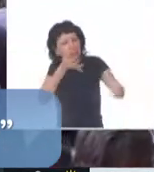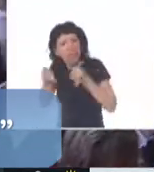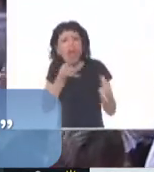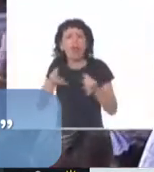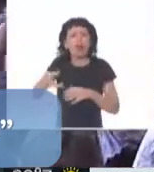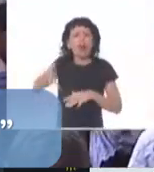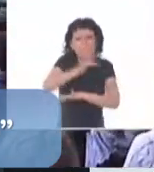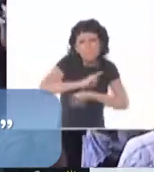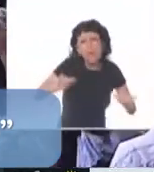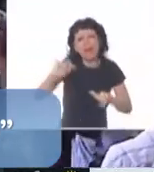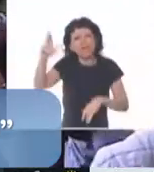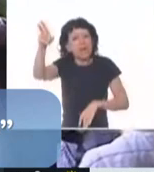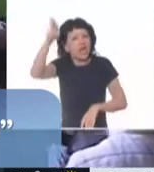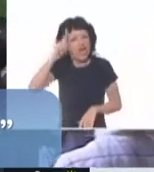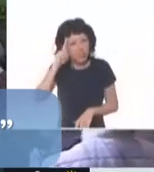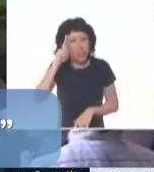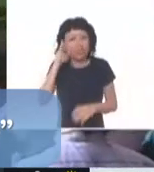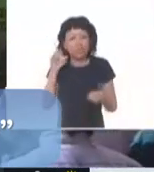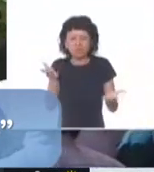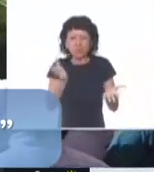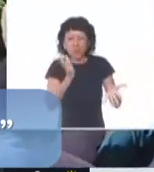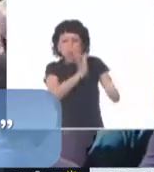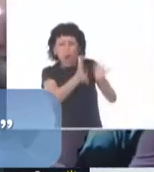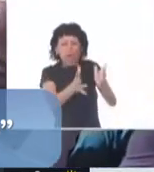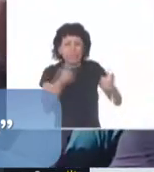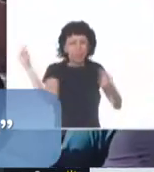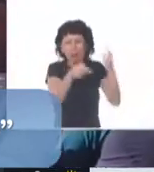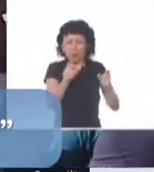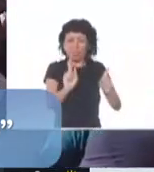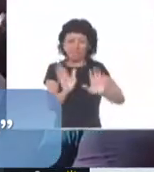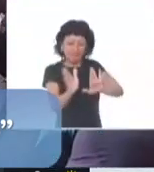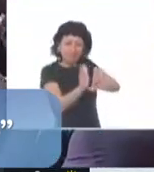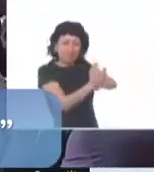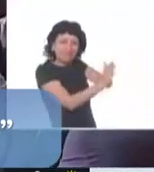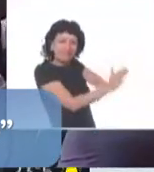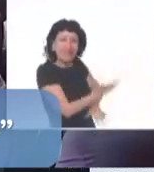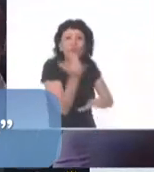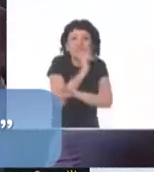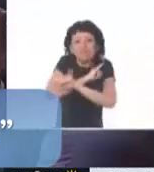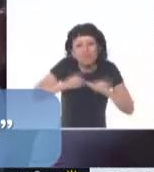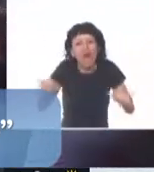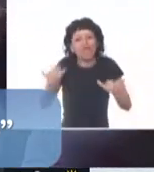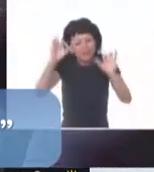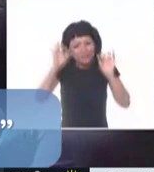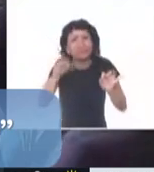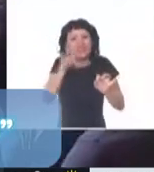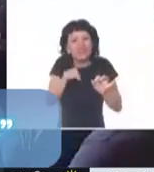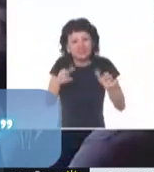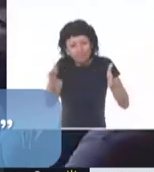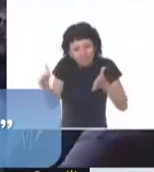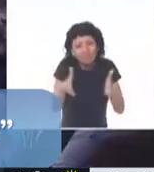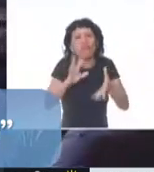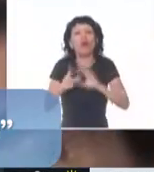paz frente a tanta violencia y descalificación es el mejor camino que